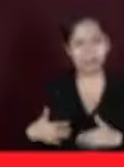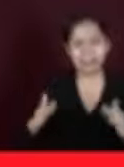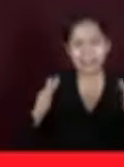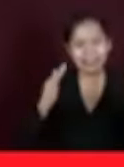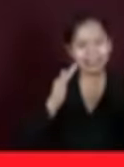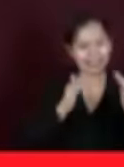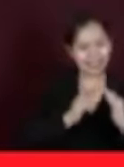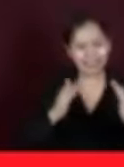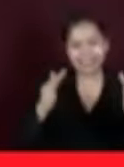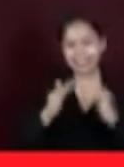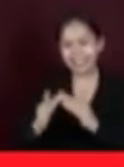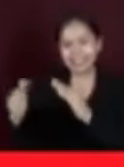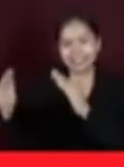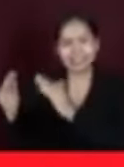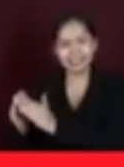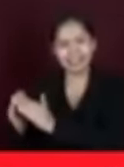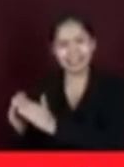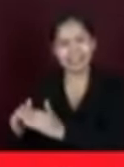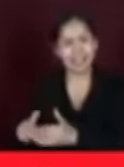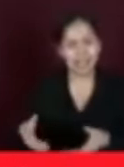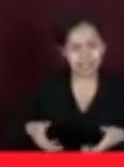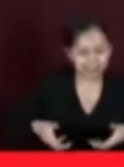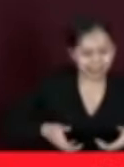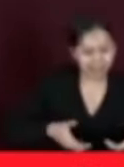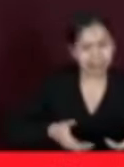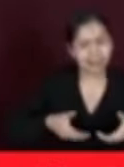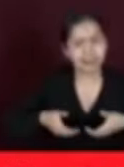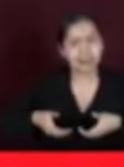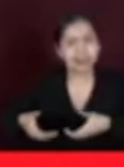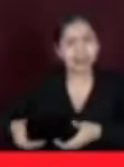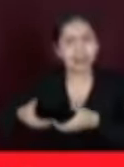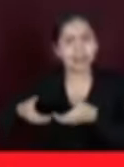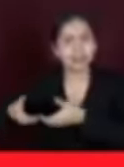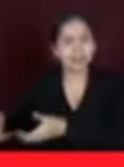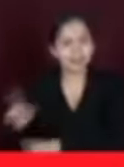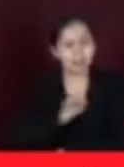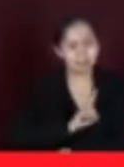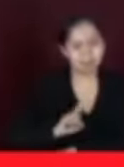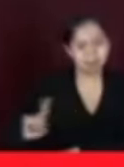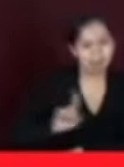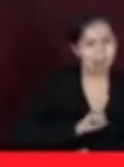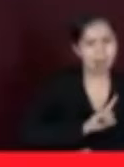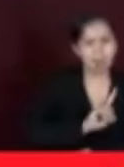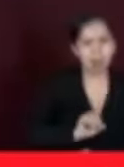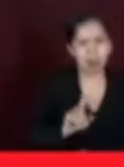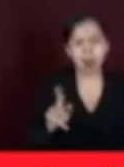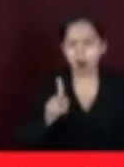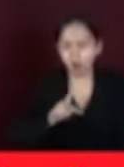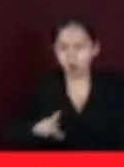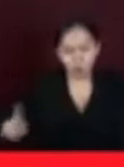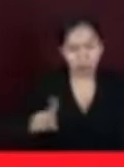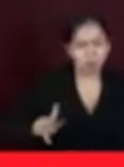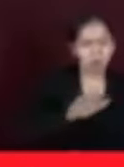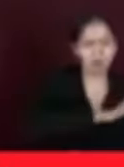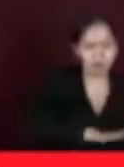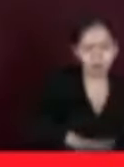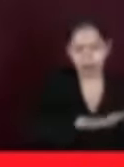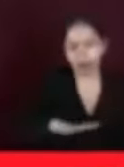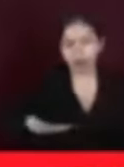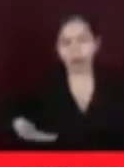por casa, calle por calle, pueblo por pueblo, y